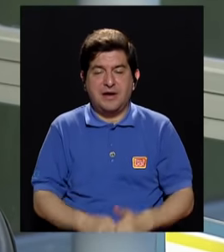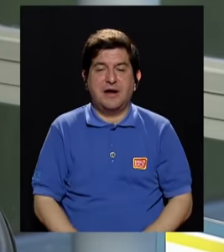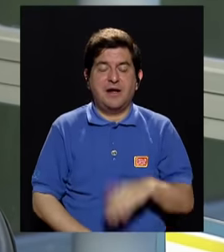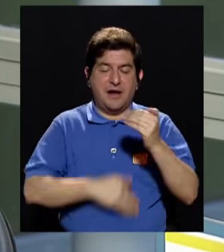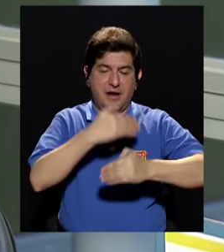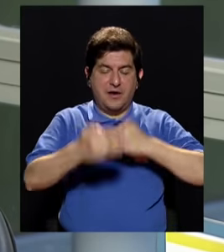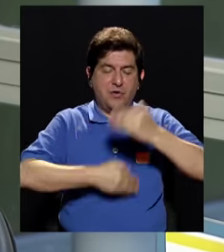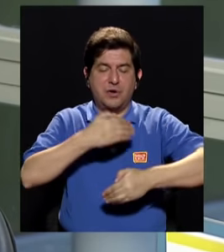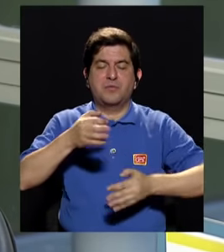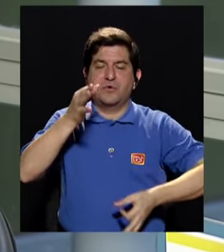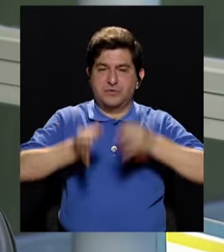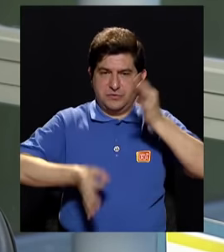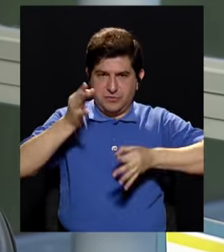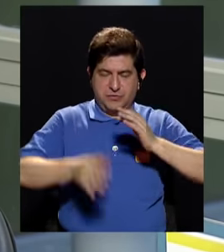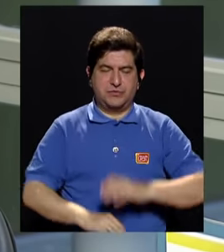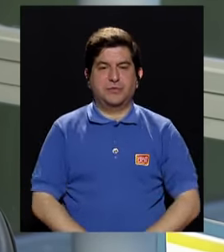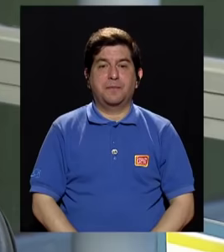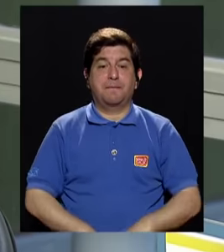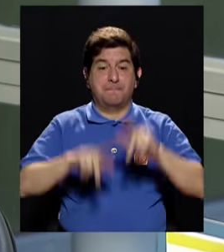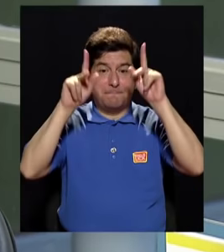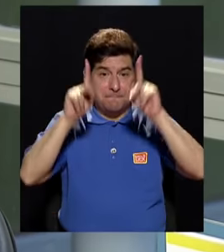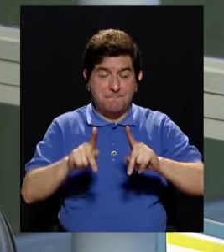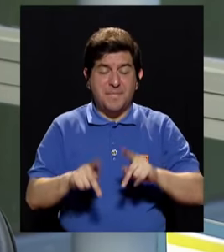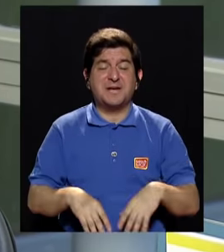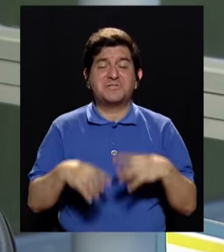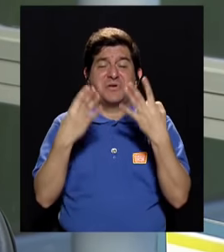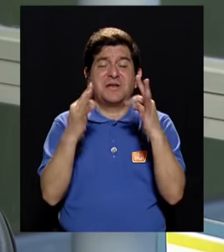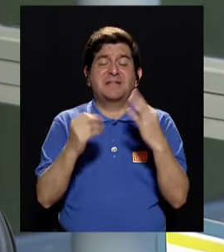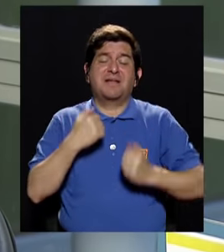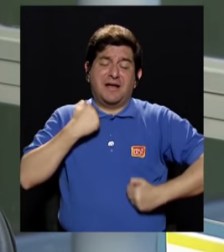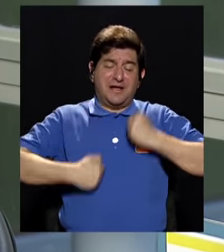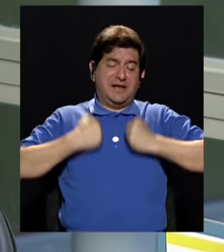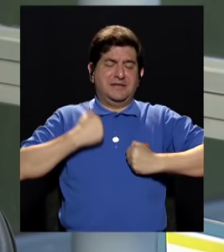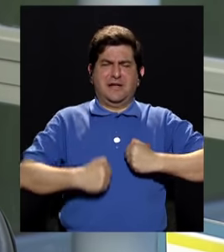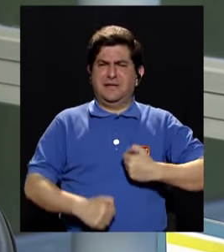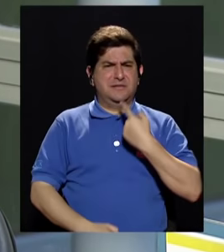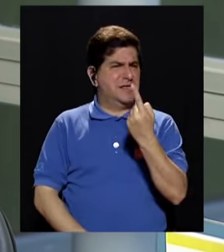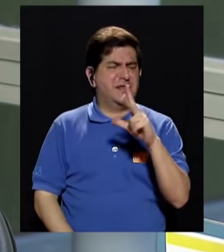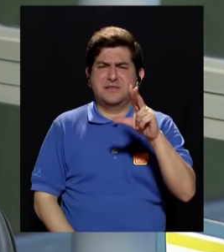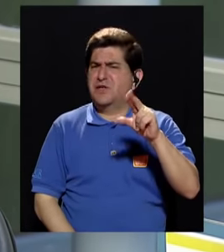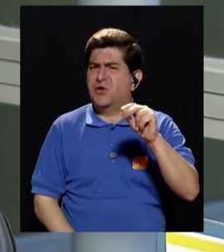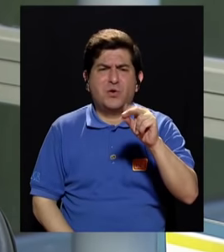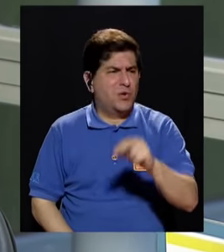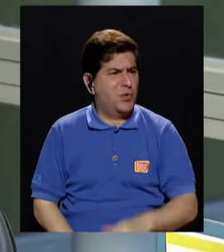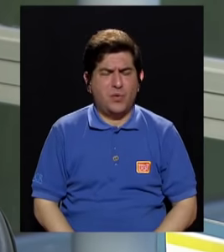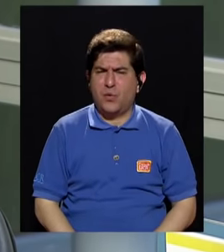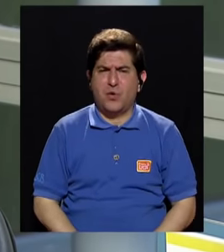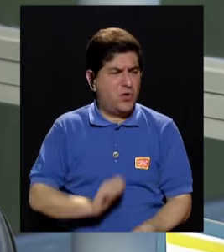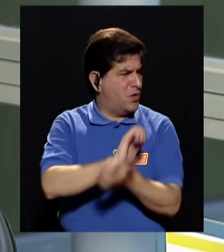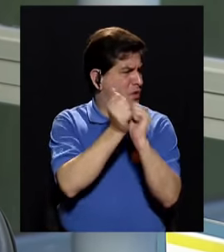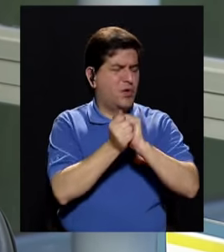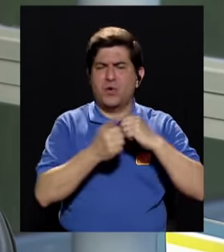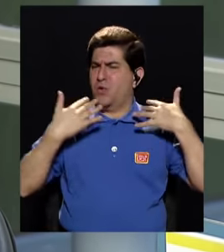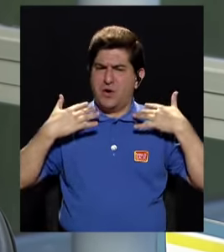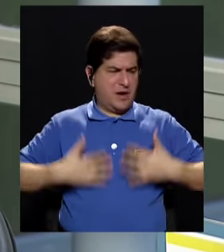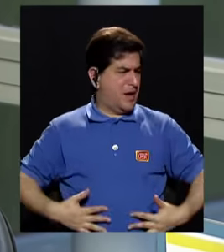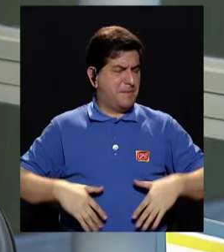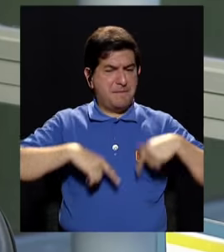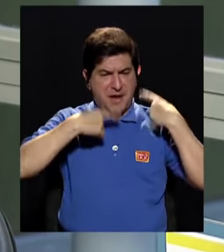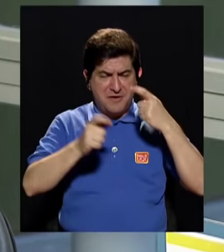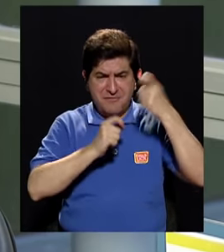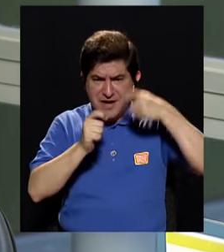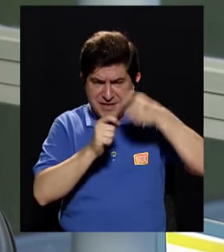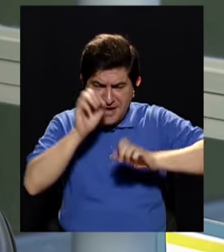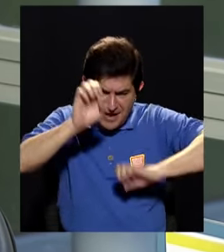pruebas dentro de un proceso legal entonces la persona va a tender a bañarse entonces más bien se recomienda que no se bañe y que no se cambie la ropa y que asista